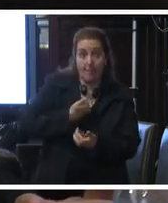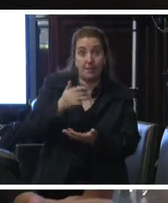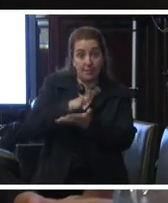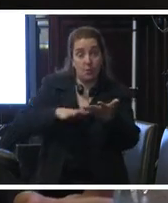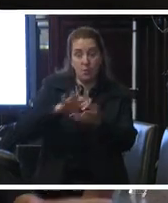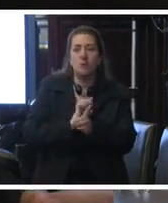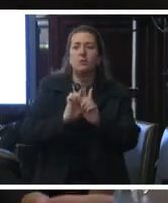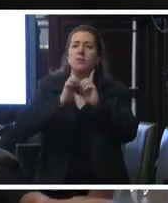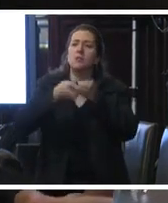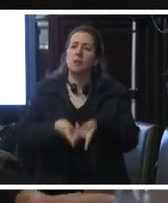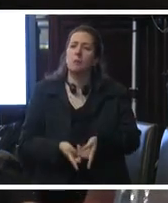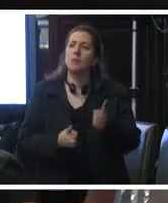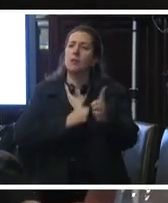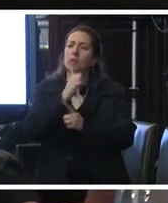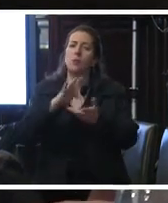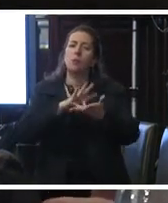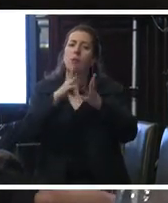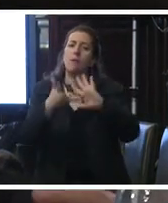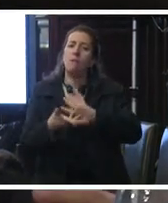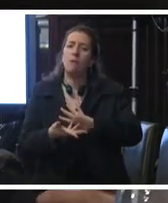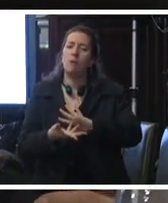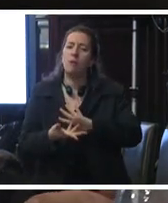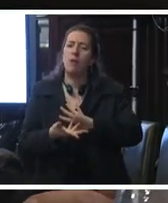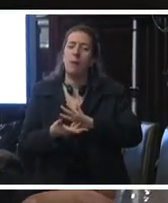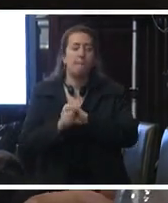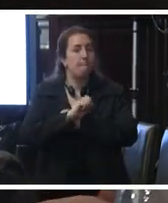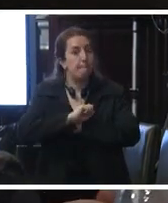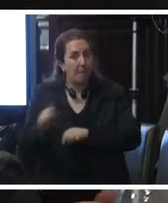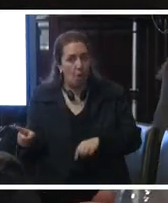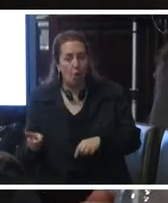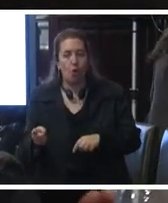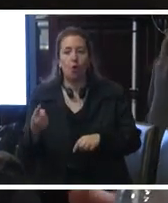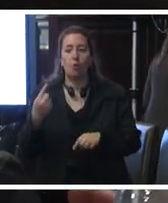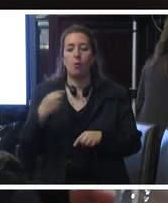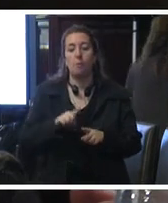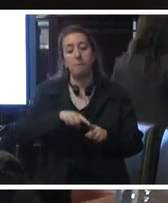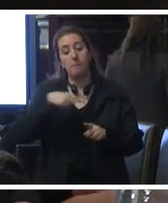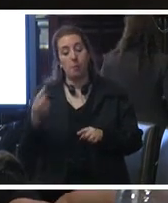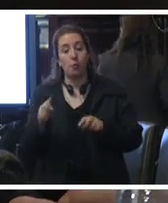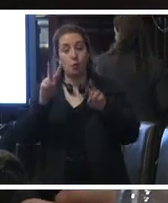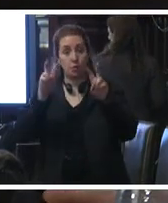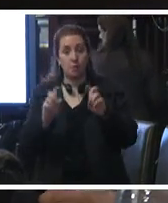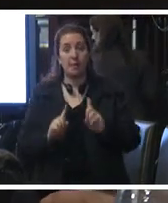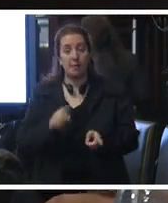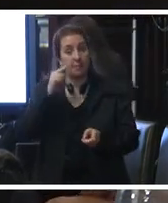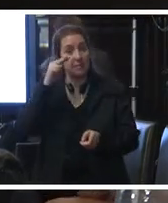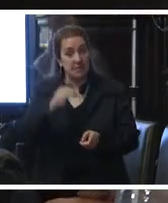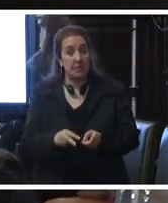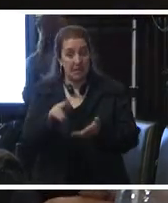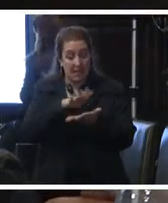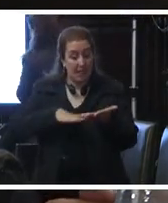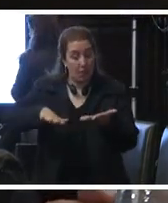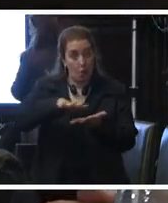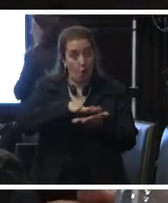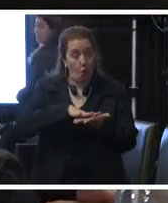también se están viendo de alguna forma agudizadas por otra tendencia que se está observando en nuestra